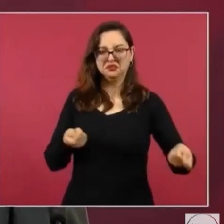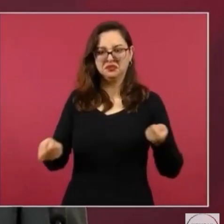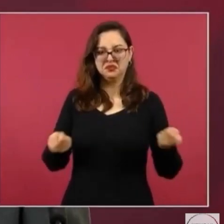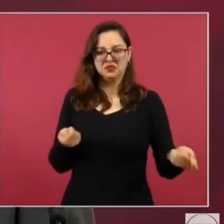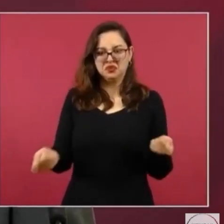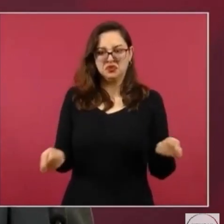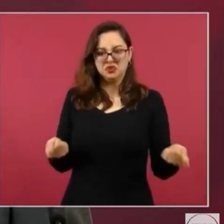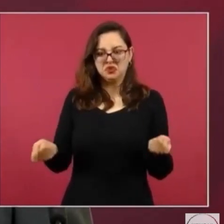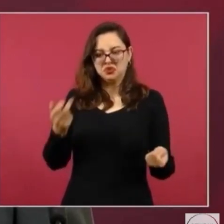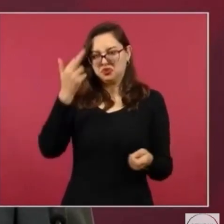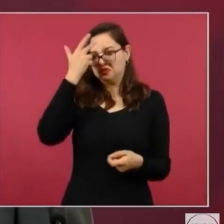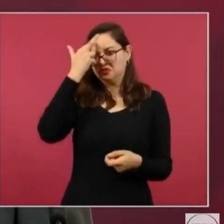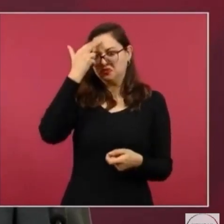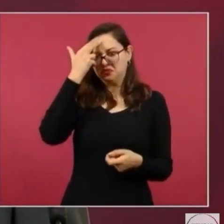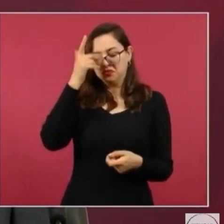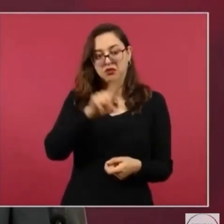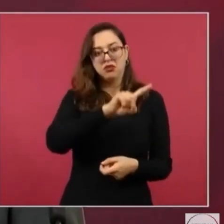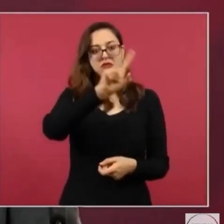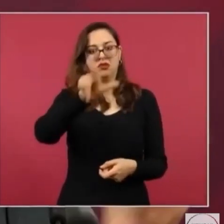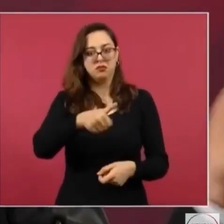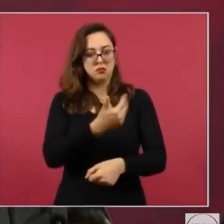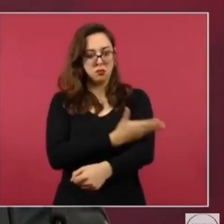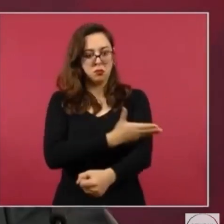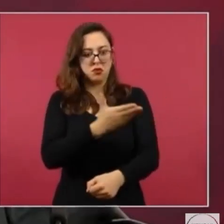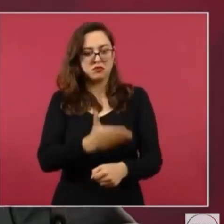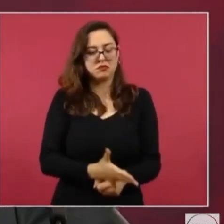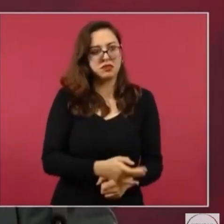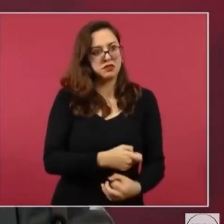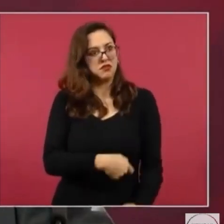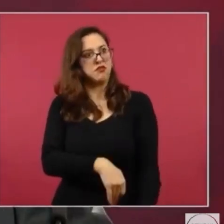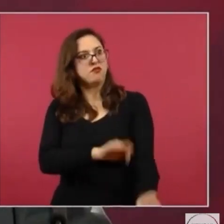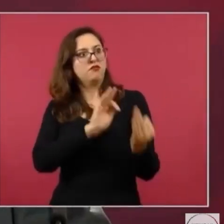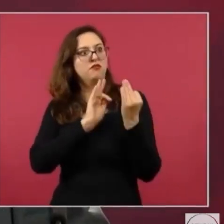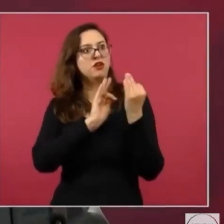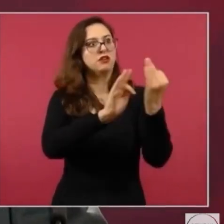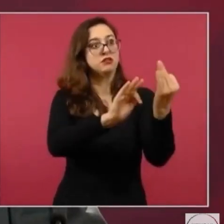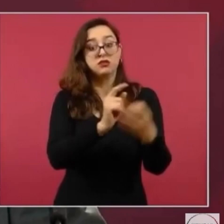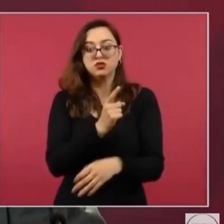del porfiriato. ¿Cómo se enfrenta eso?